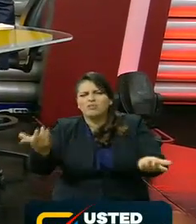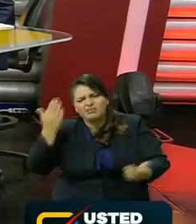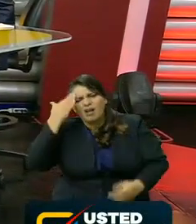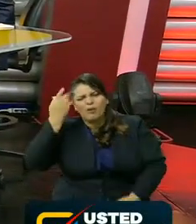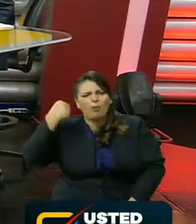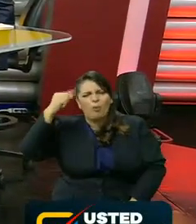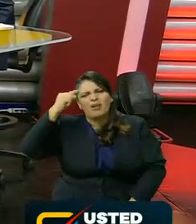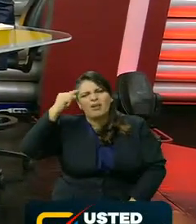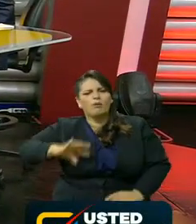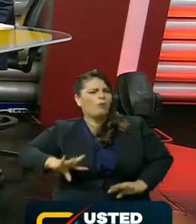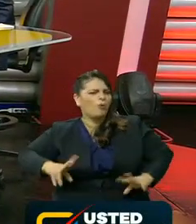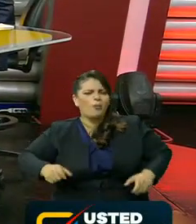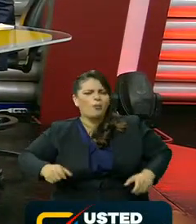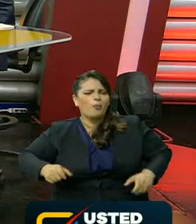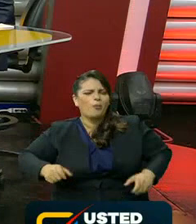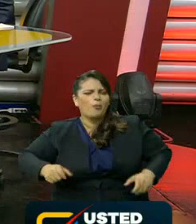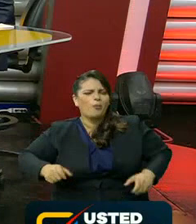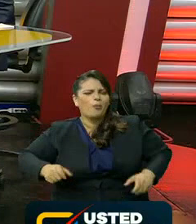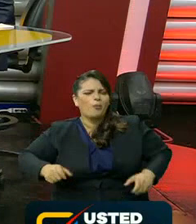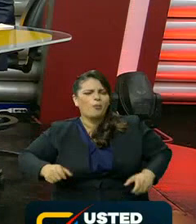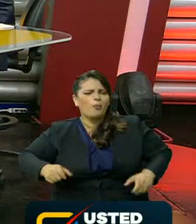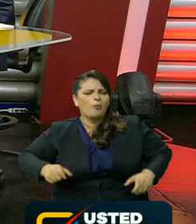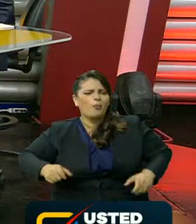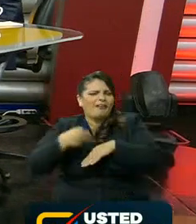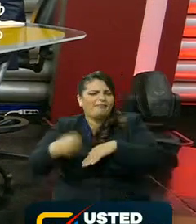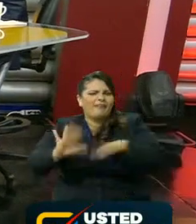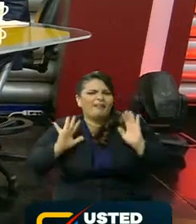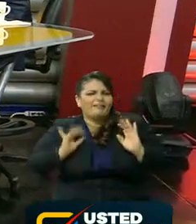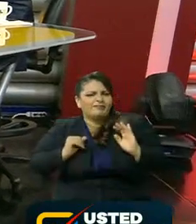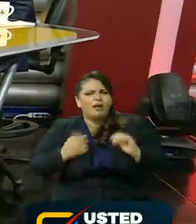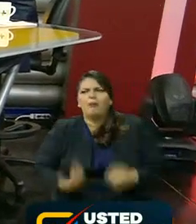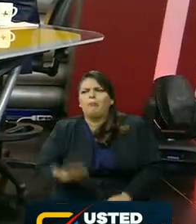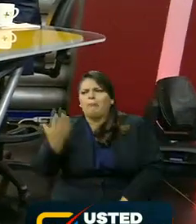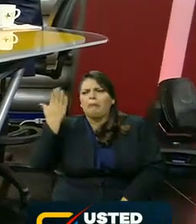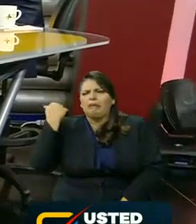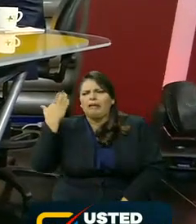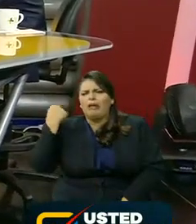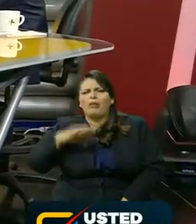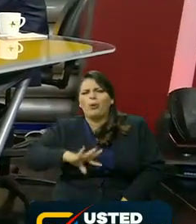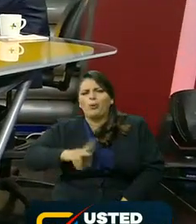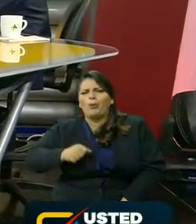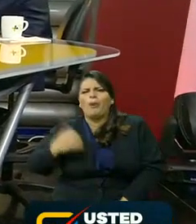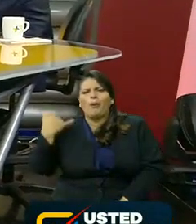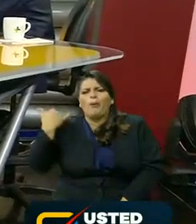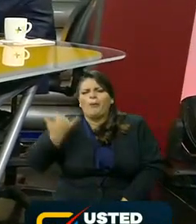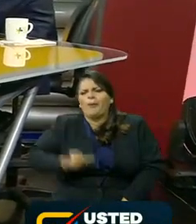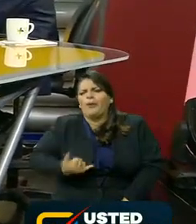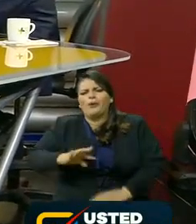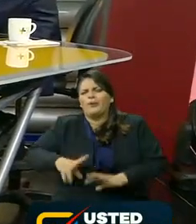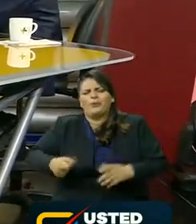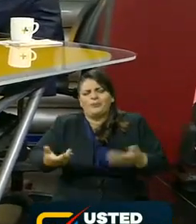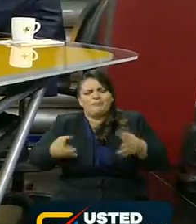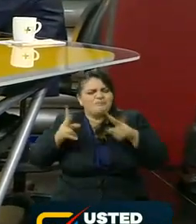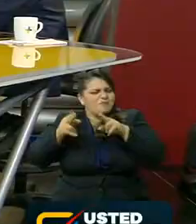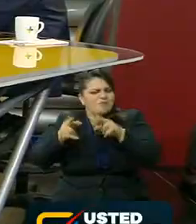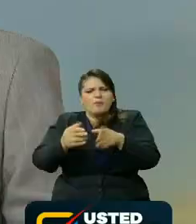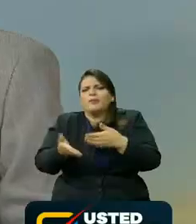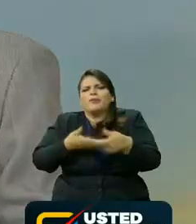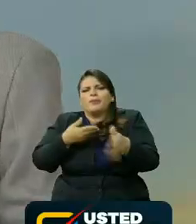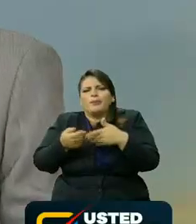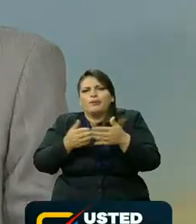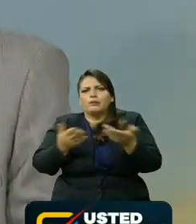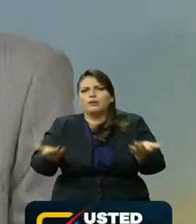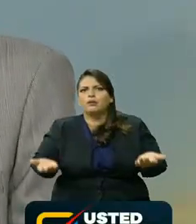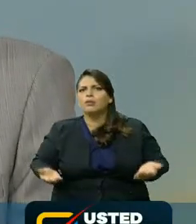Deja nomás si eso pasó ayer, ¿por qué no ahora? Ayer robaron 20, ahora 40. Eso demuestra una depreciación de